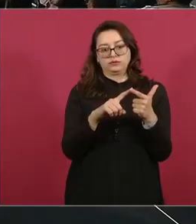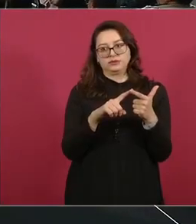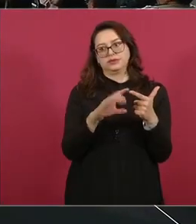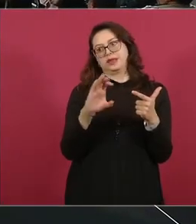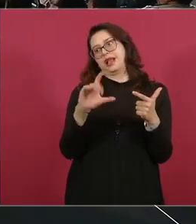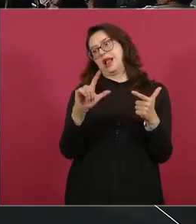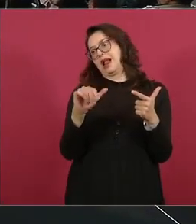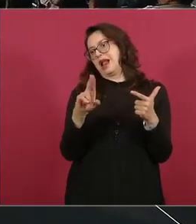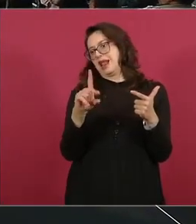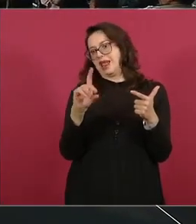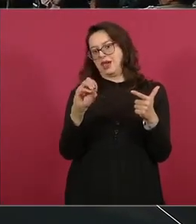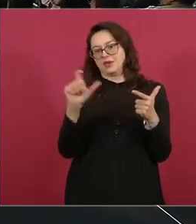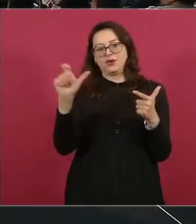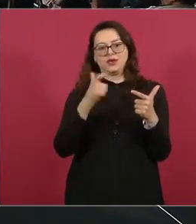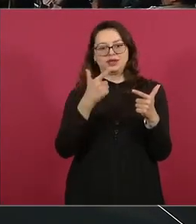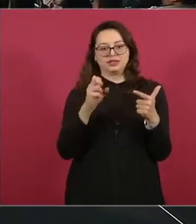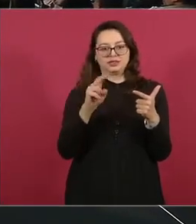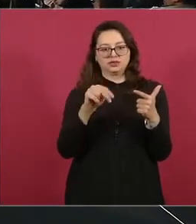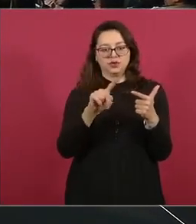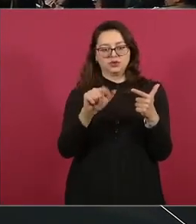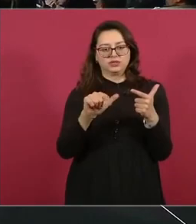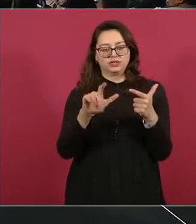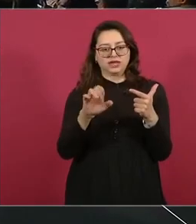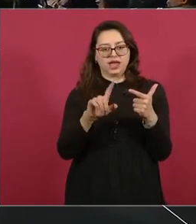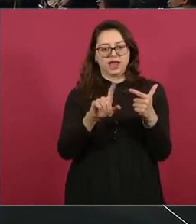Claudio X González,